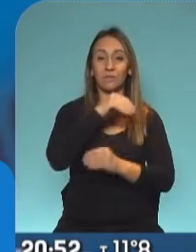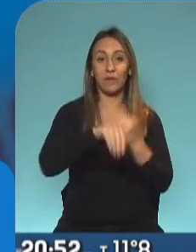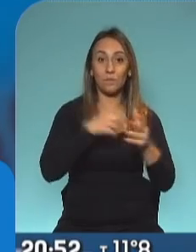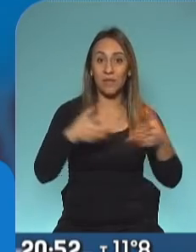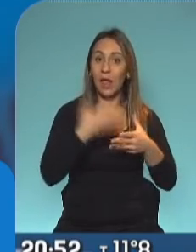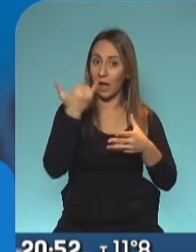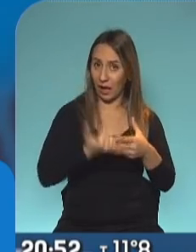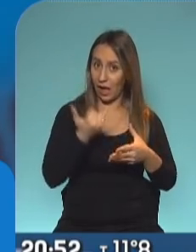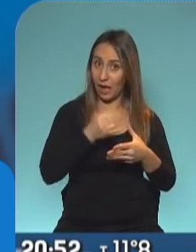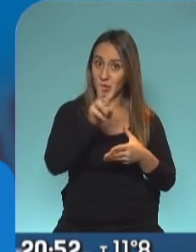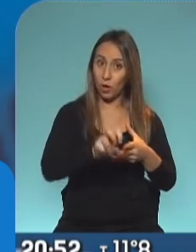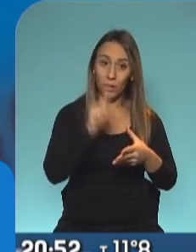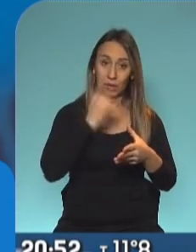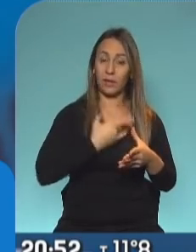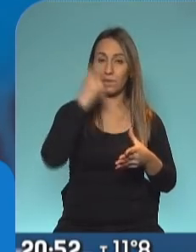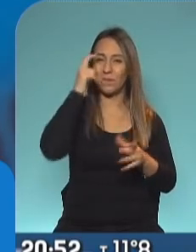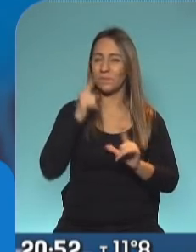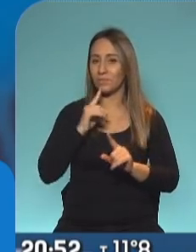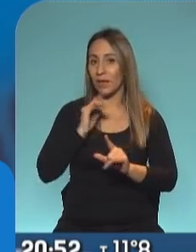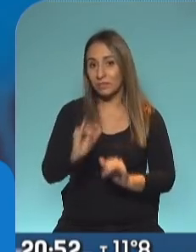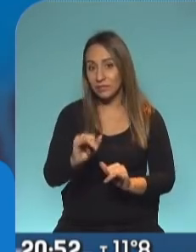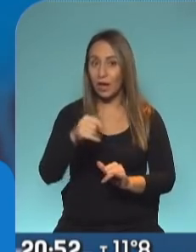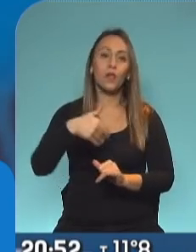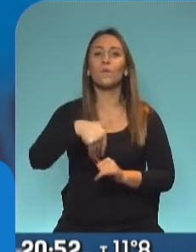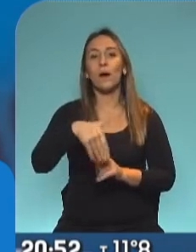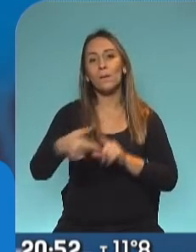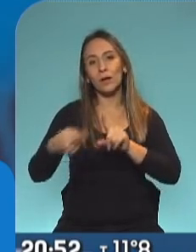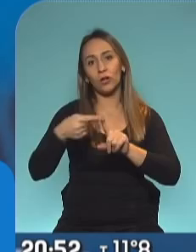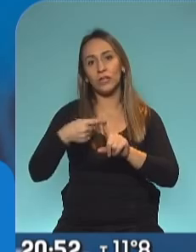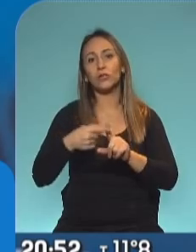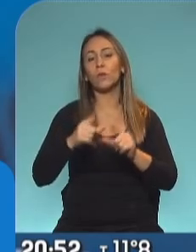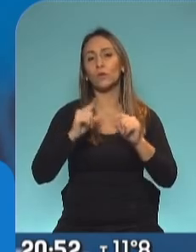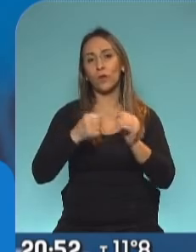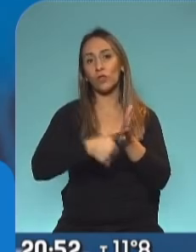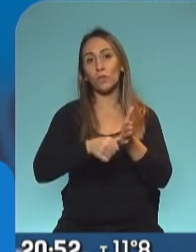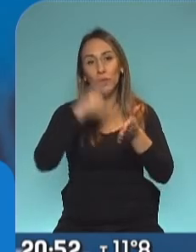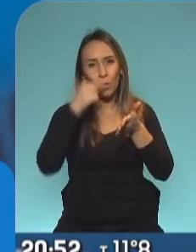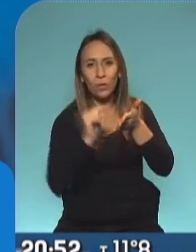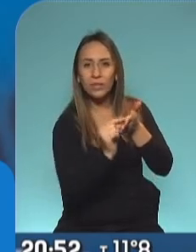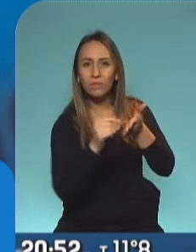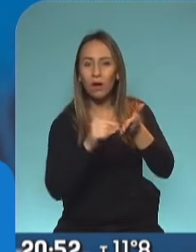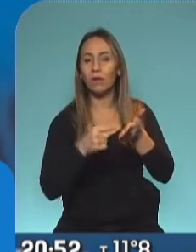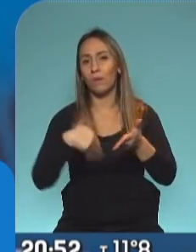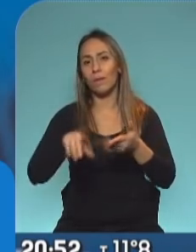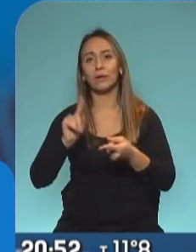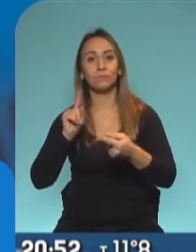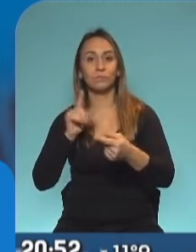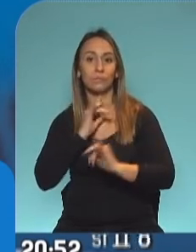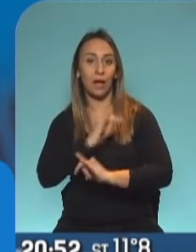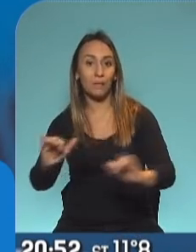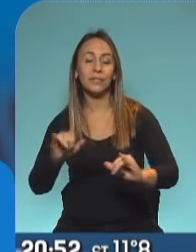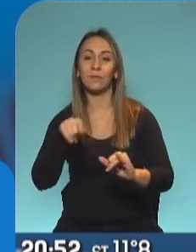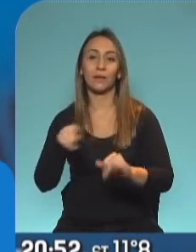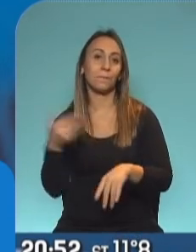recordarles que vamos a estar comunicándonos por terminación de número de documento para que asistan al banco que les fue asignado para poder